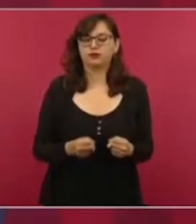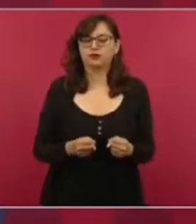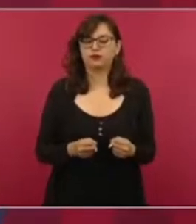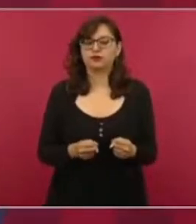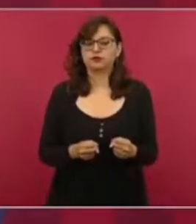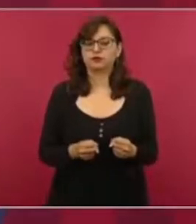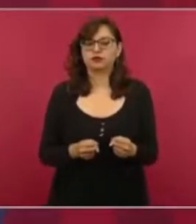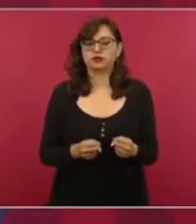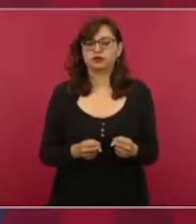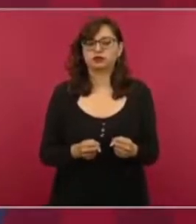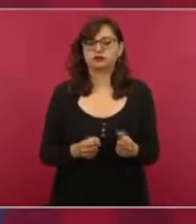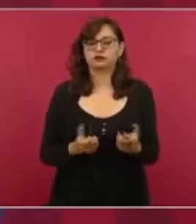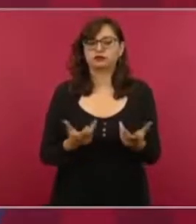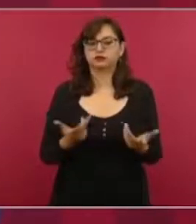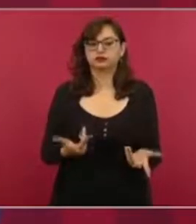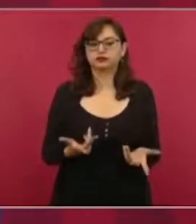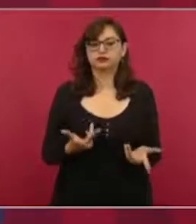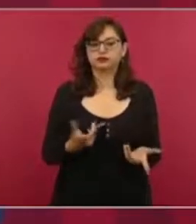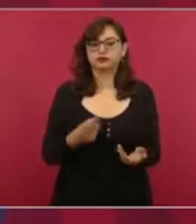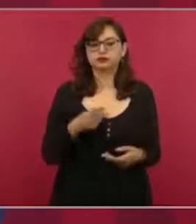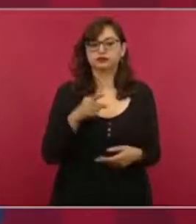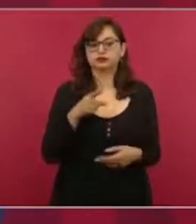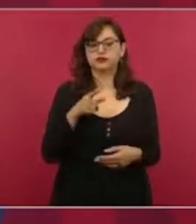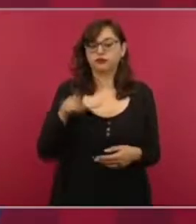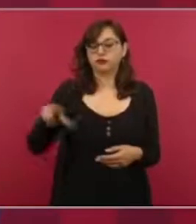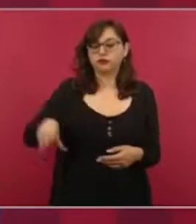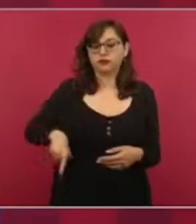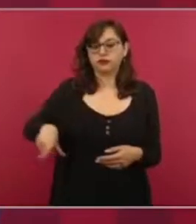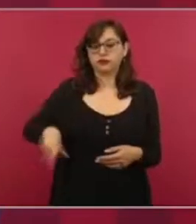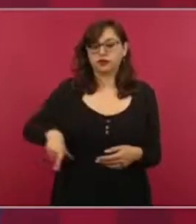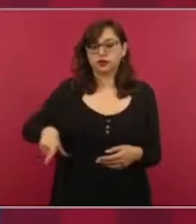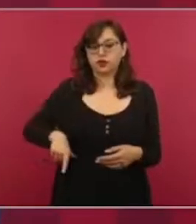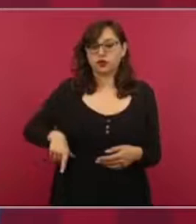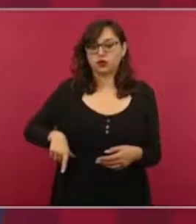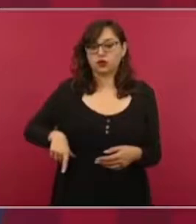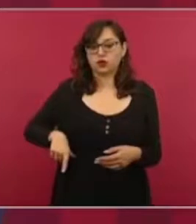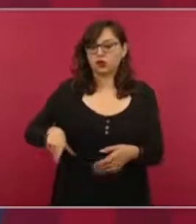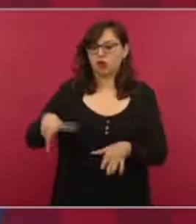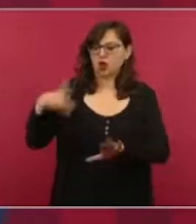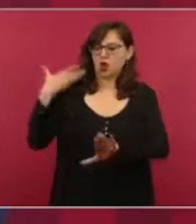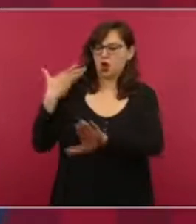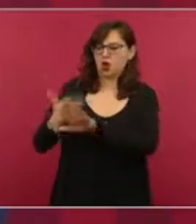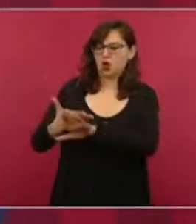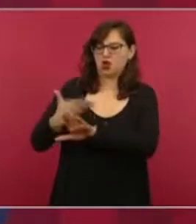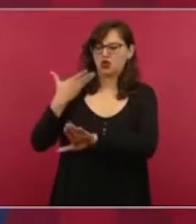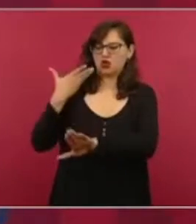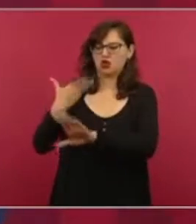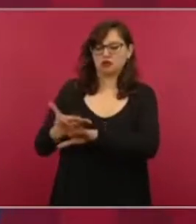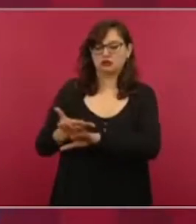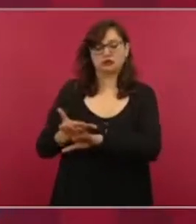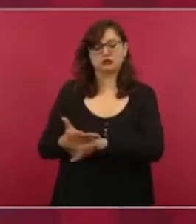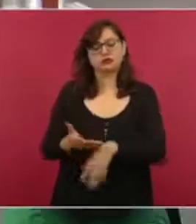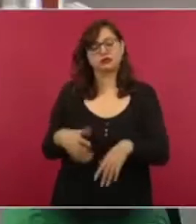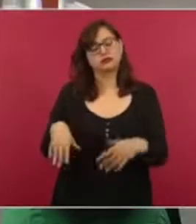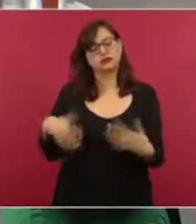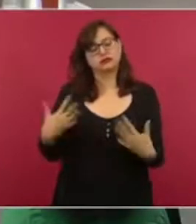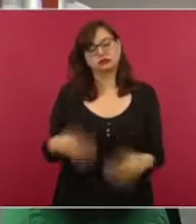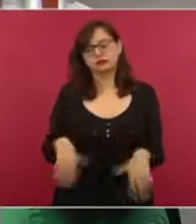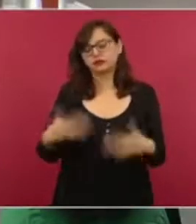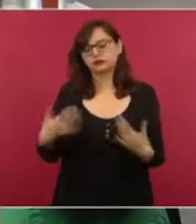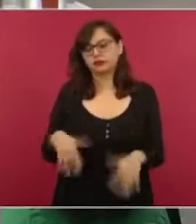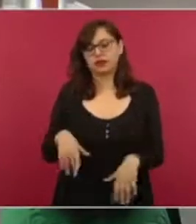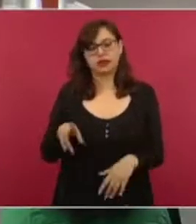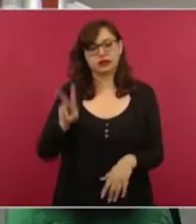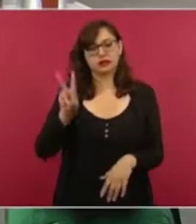la condena a nuestro gobierno por lo de los periodistas que lamentablemente